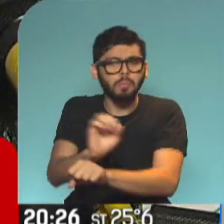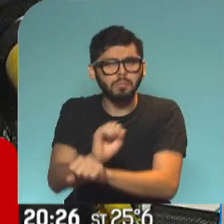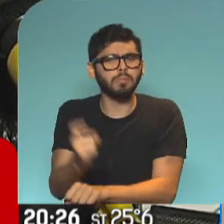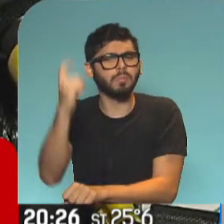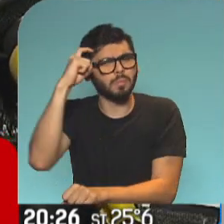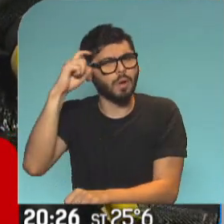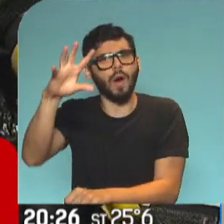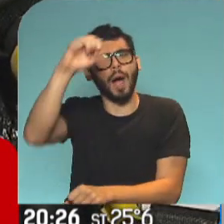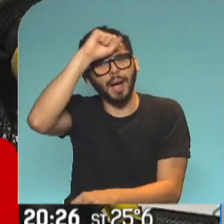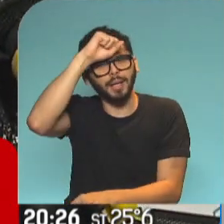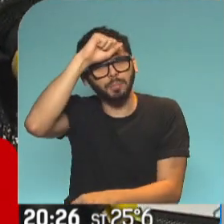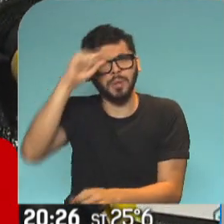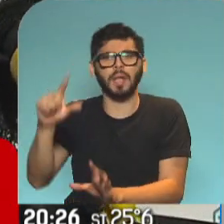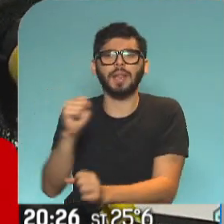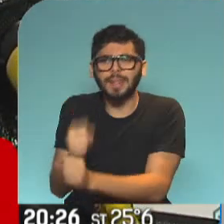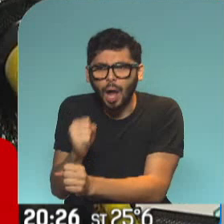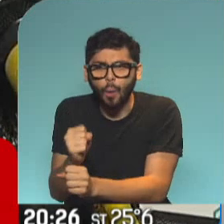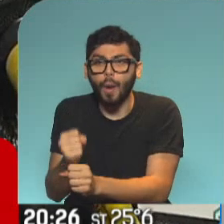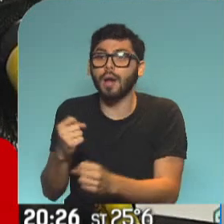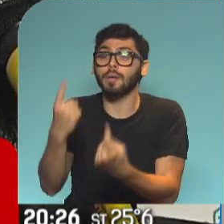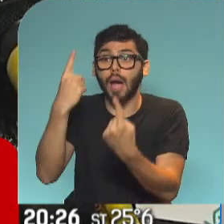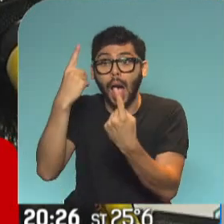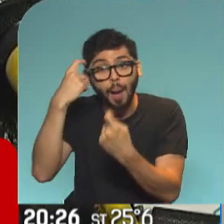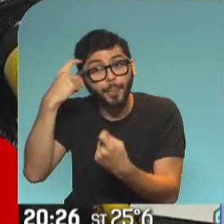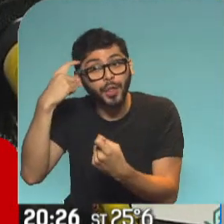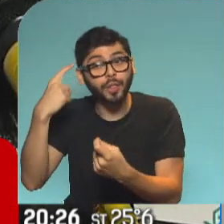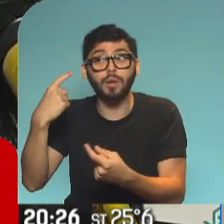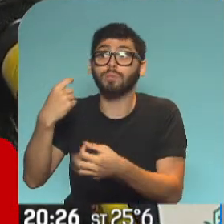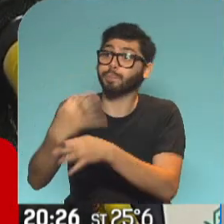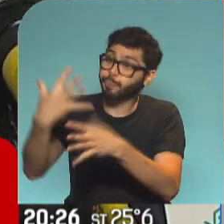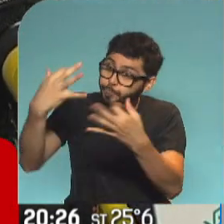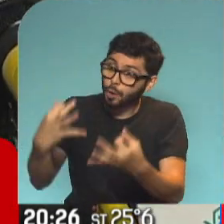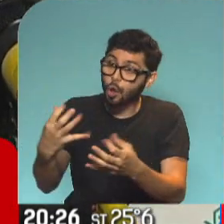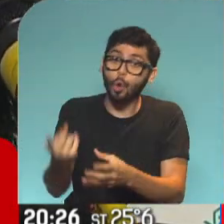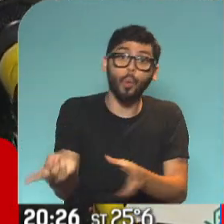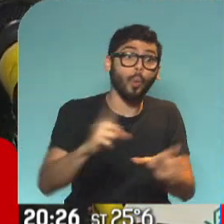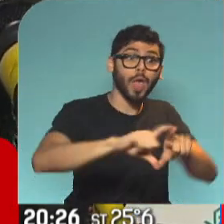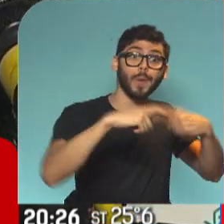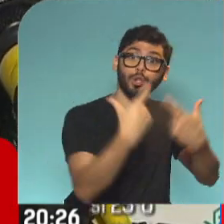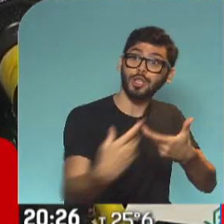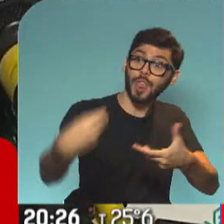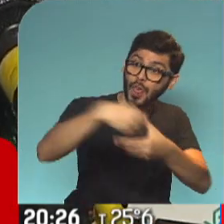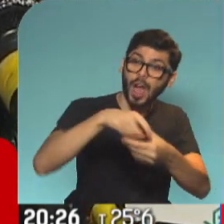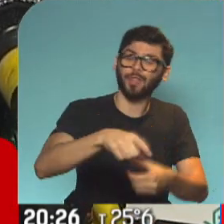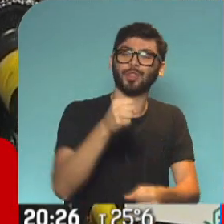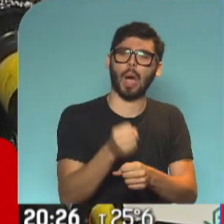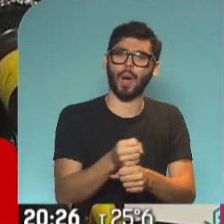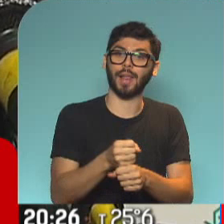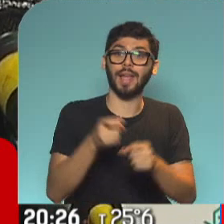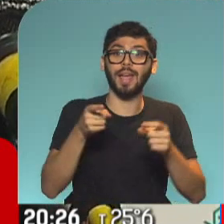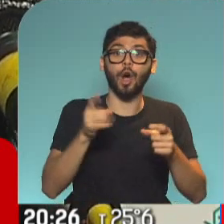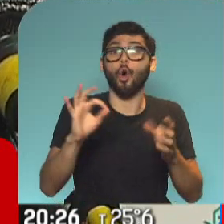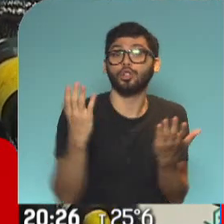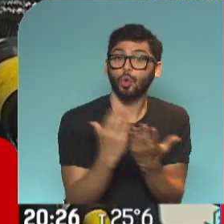se arrepienta, trabaje, se capacite, se forme y luego cuando vuelve a la sociedad vuelva a trabajar